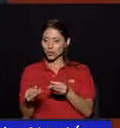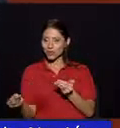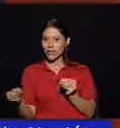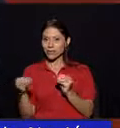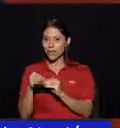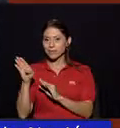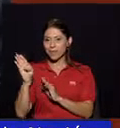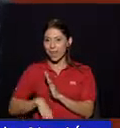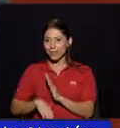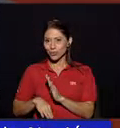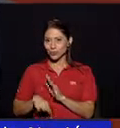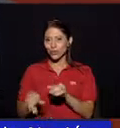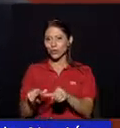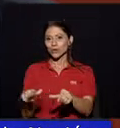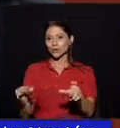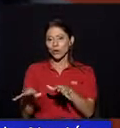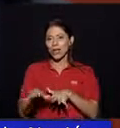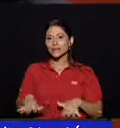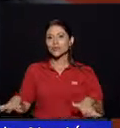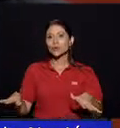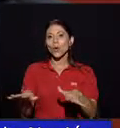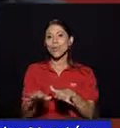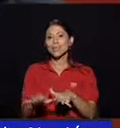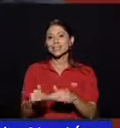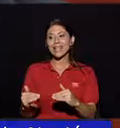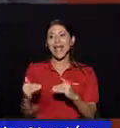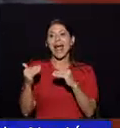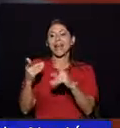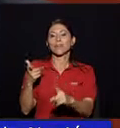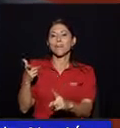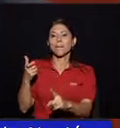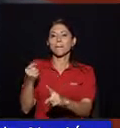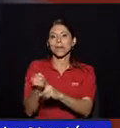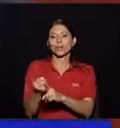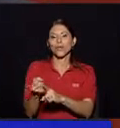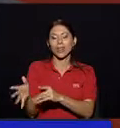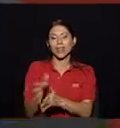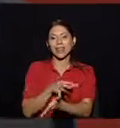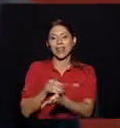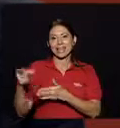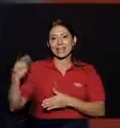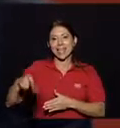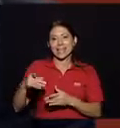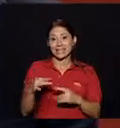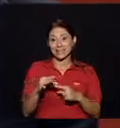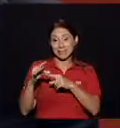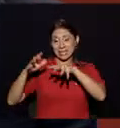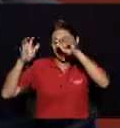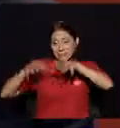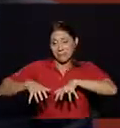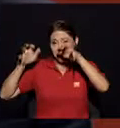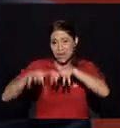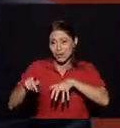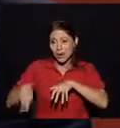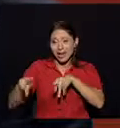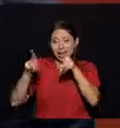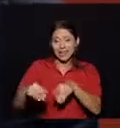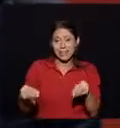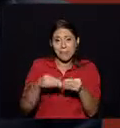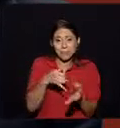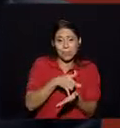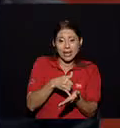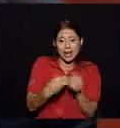más baratos son las zonas, además, de alto impacto de desastres, sobre todo en invierno, que es donde vive la gente más vulnerable y pobre,